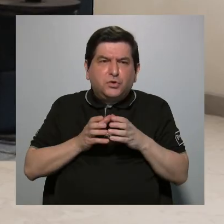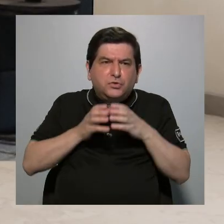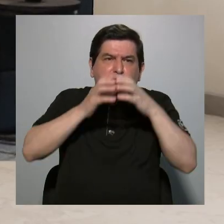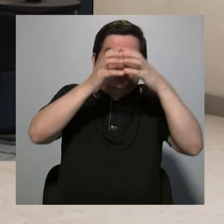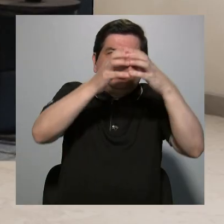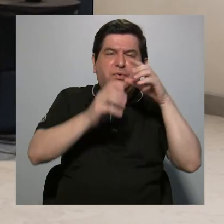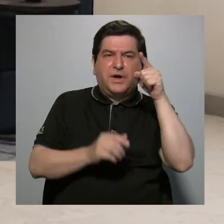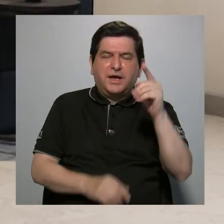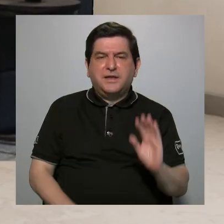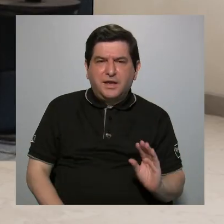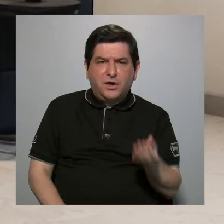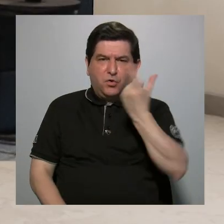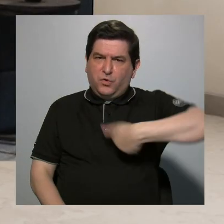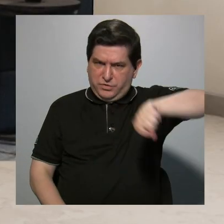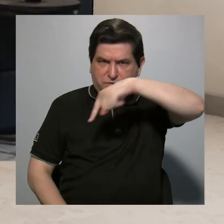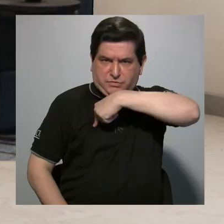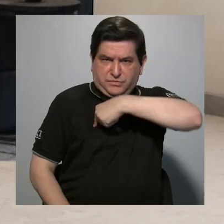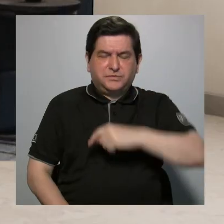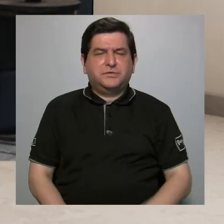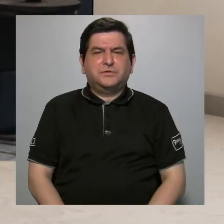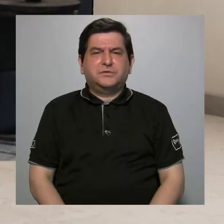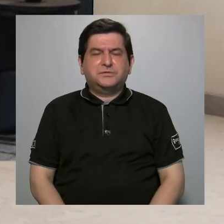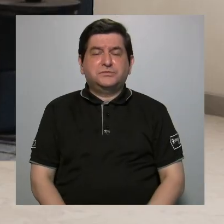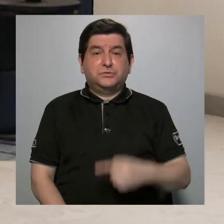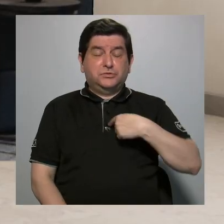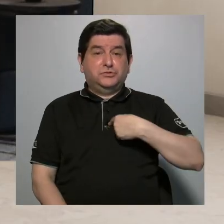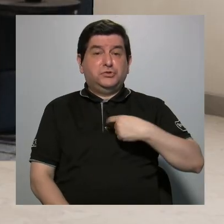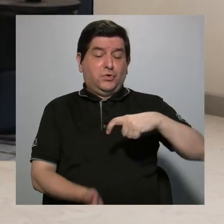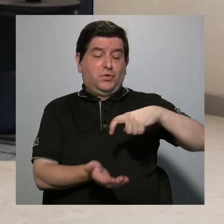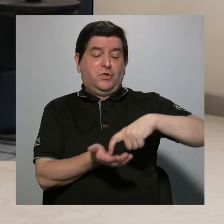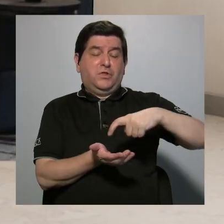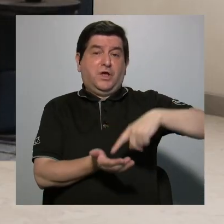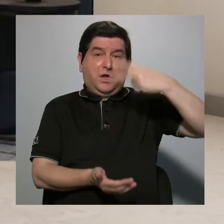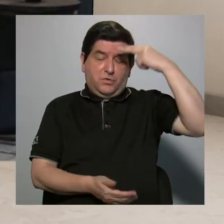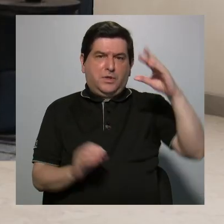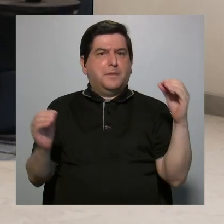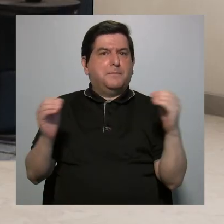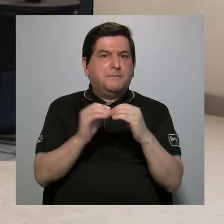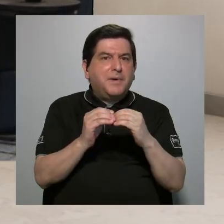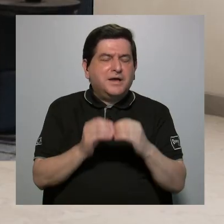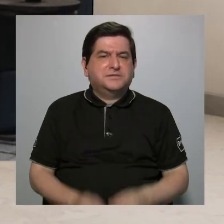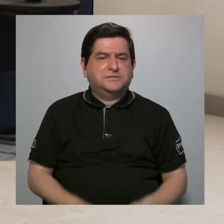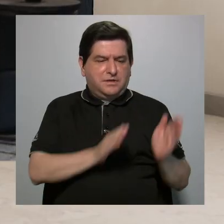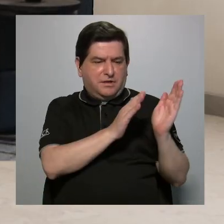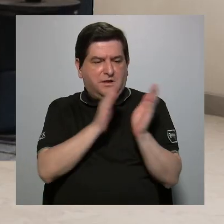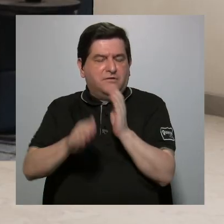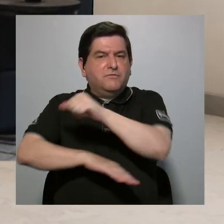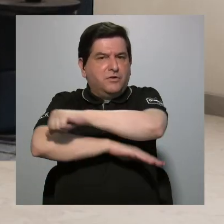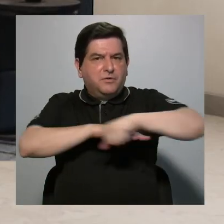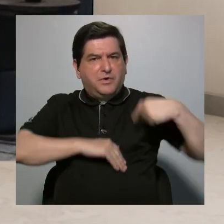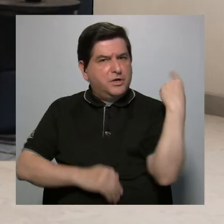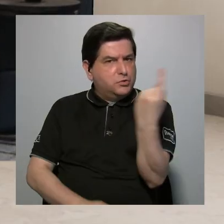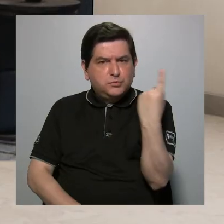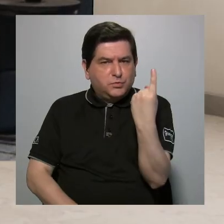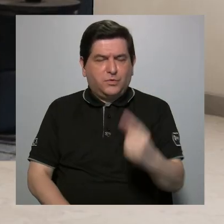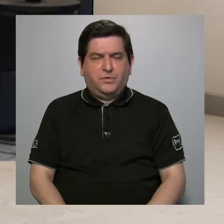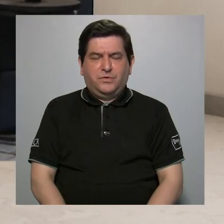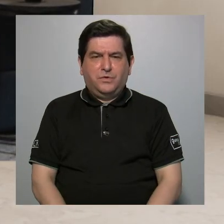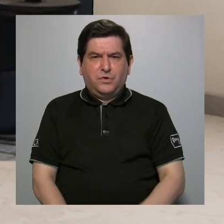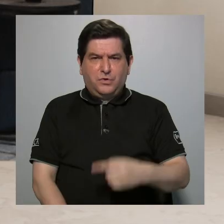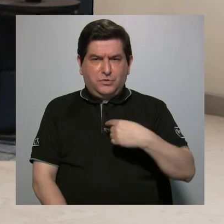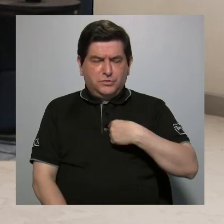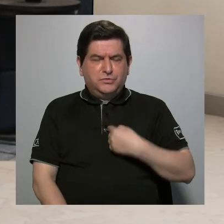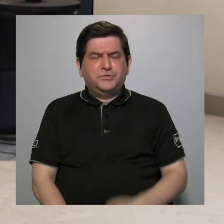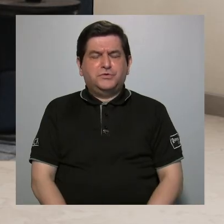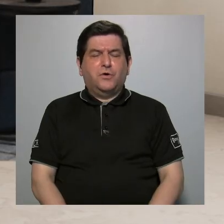desde muy jovencitos. Entonces yo lo que le debo a México es mucho más de la formación como arquitecto. Claro. Le